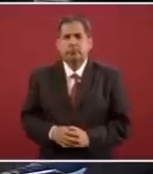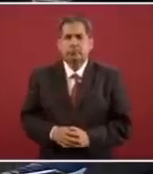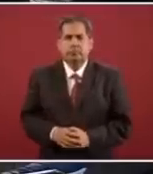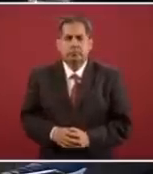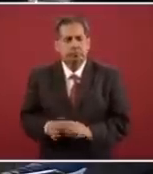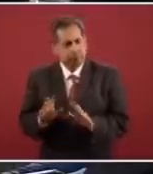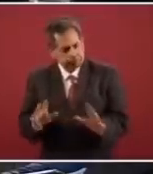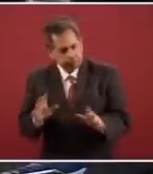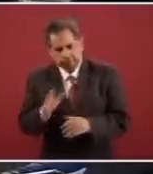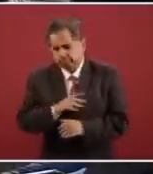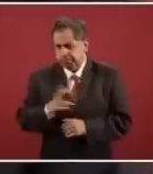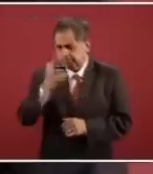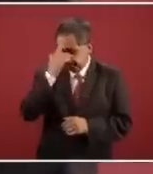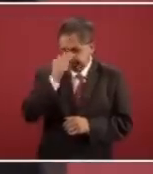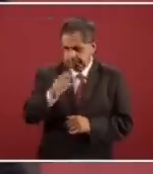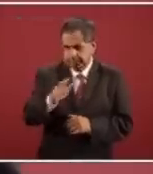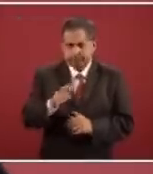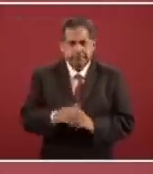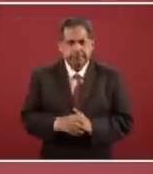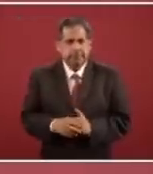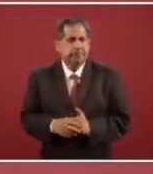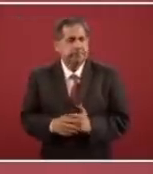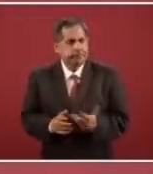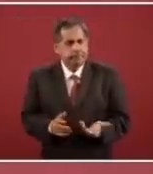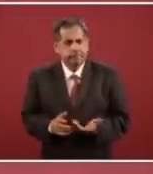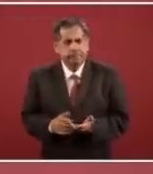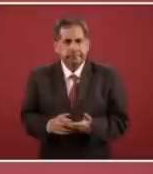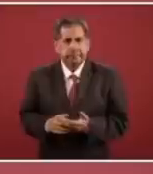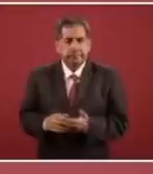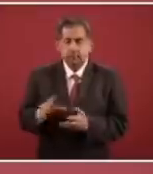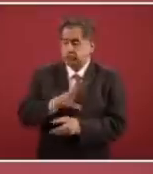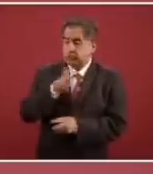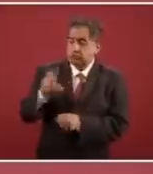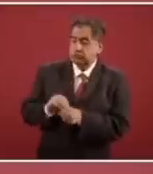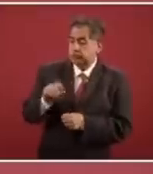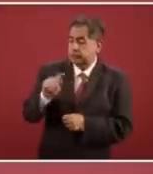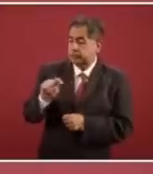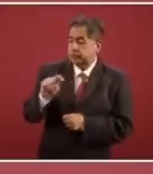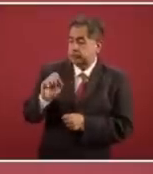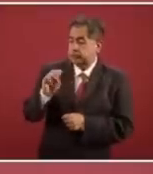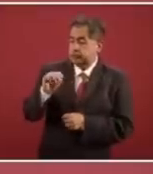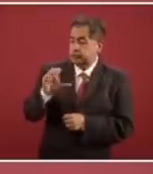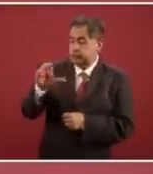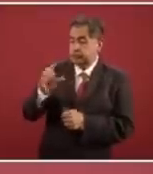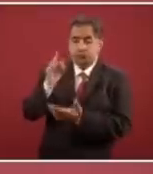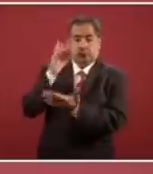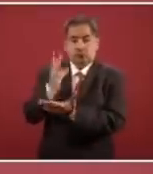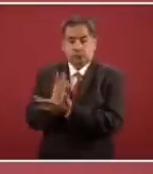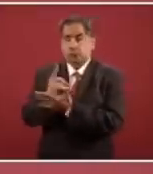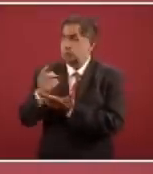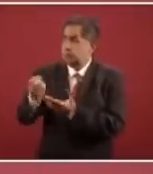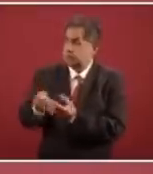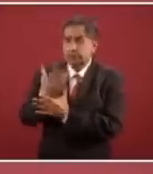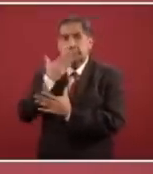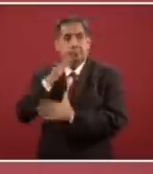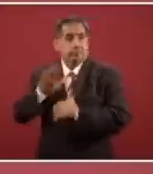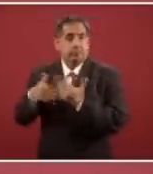la razón. No se puede apostar solo al tratado.